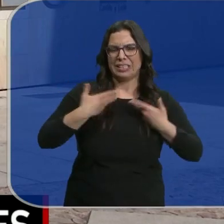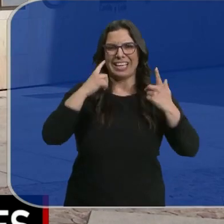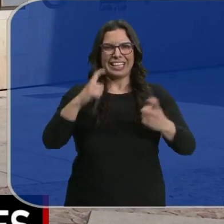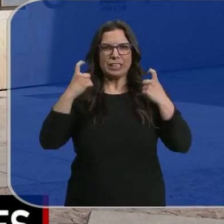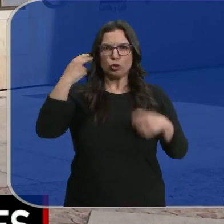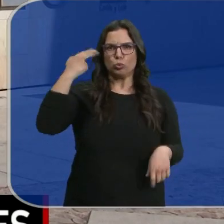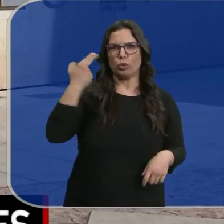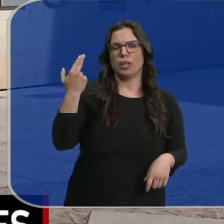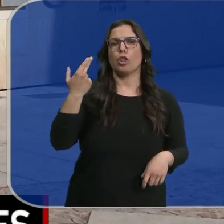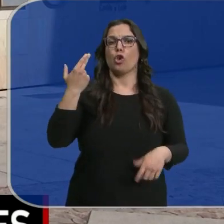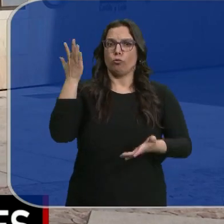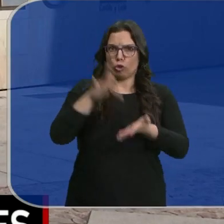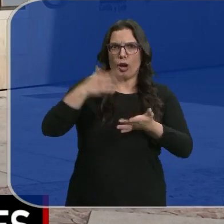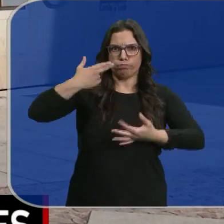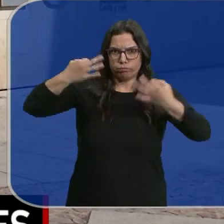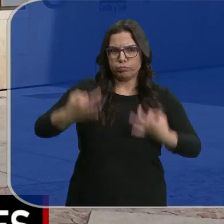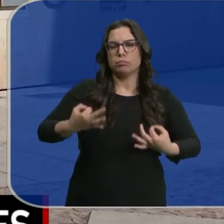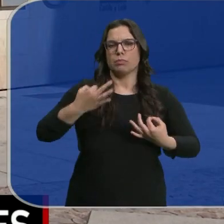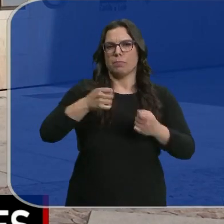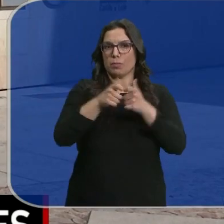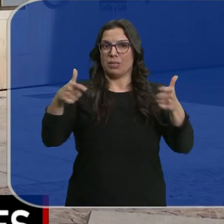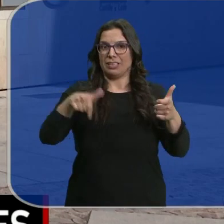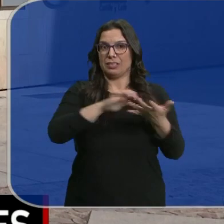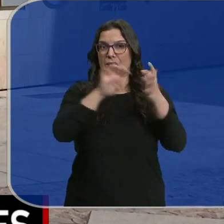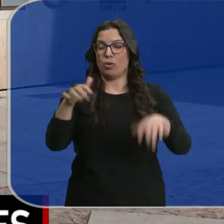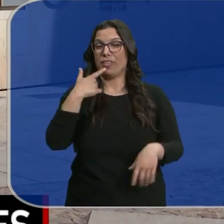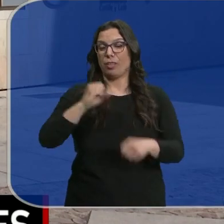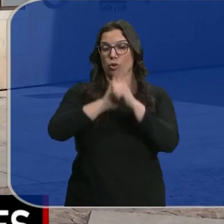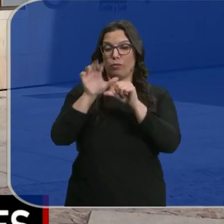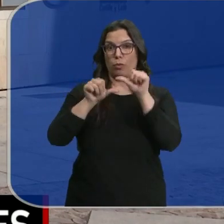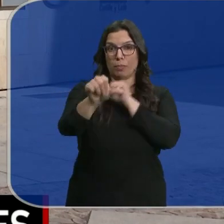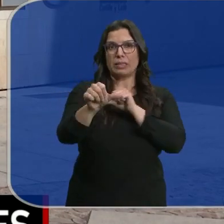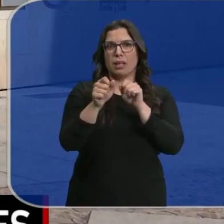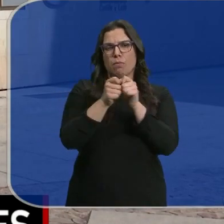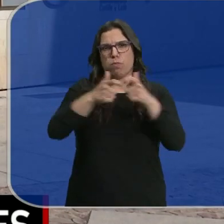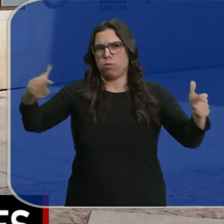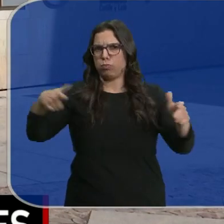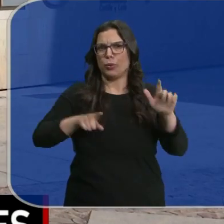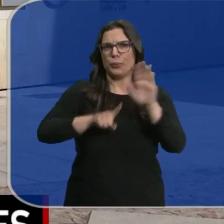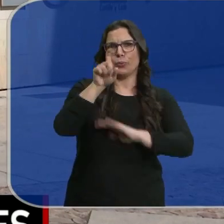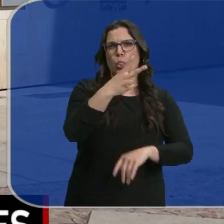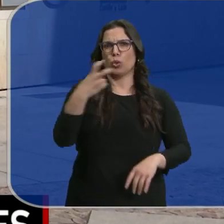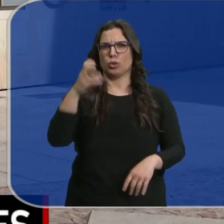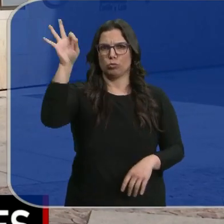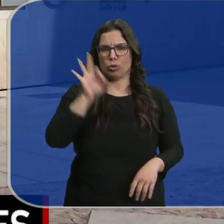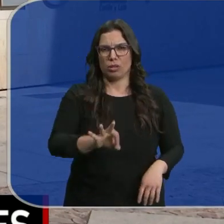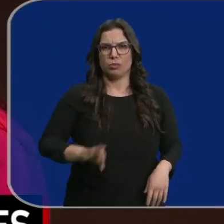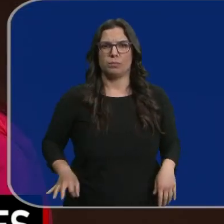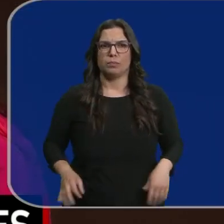intentos de suicidios y suicidios de Castilla y León. Señalan que desde la pandemia se han disparado hasta en un 200%.